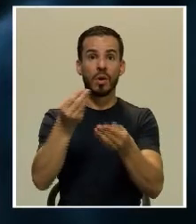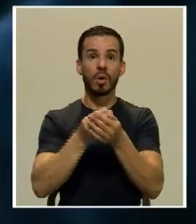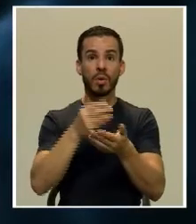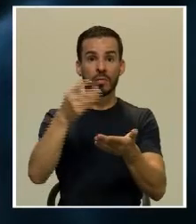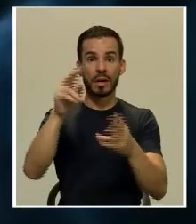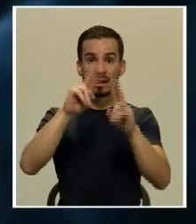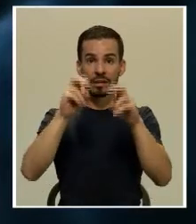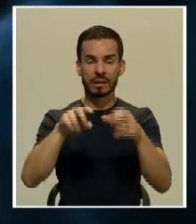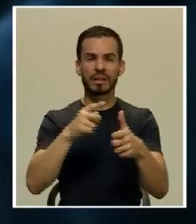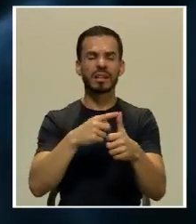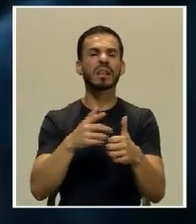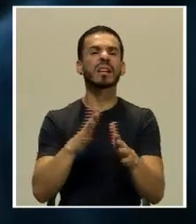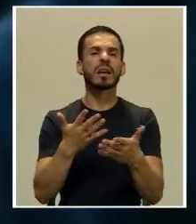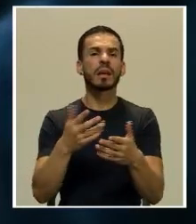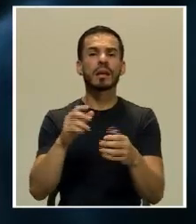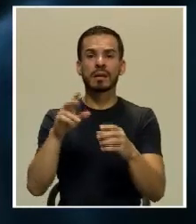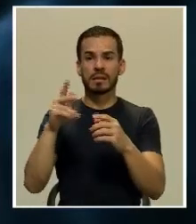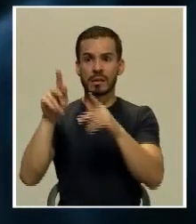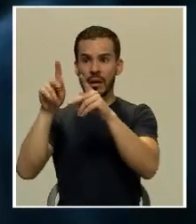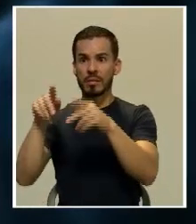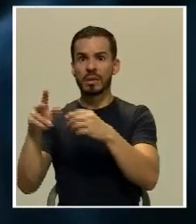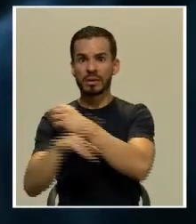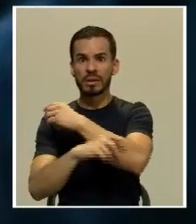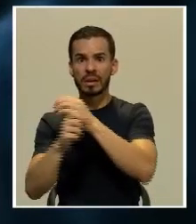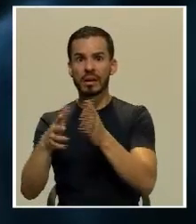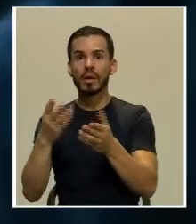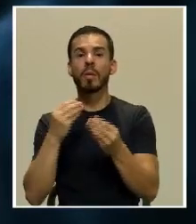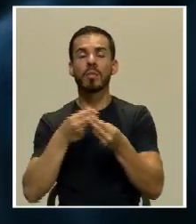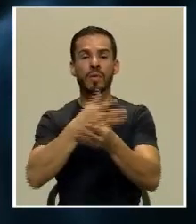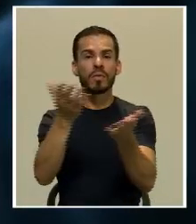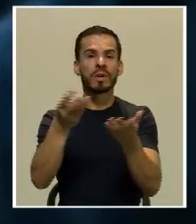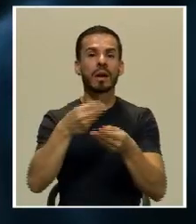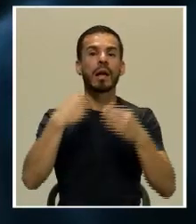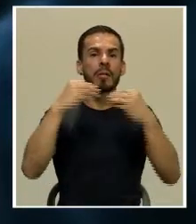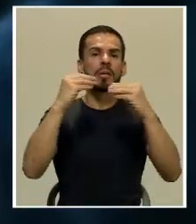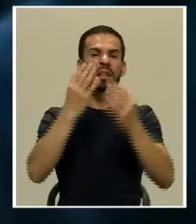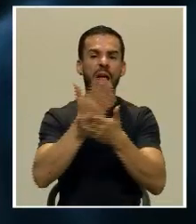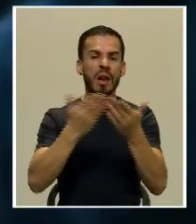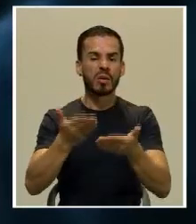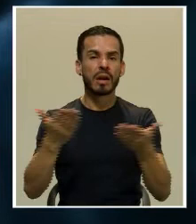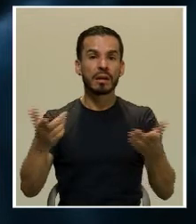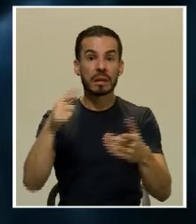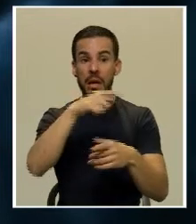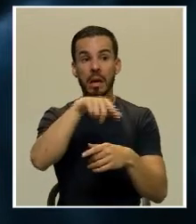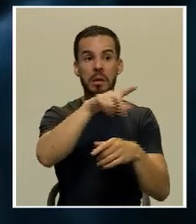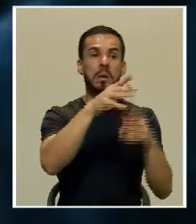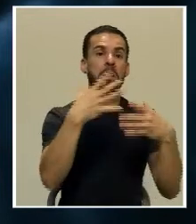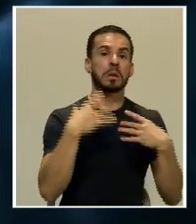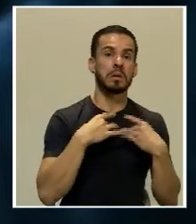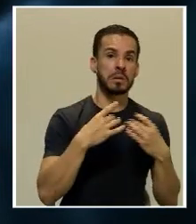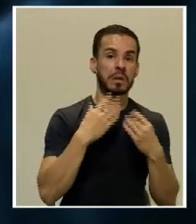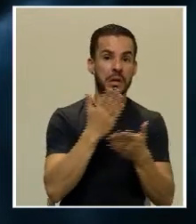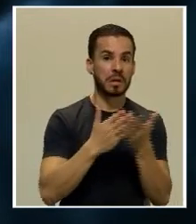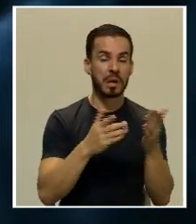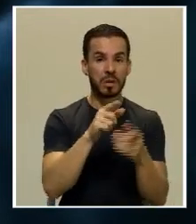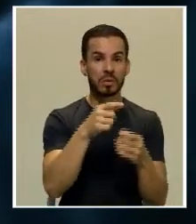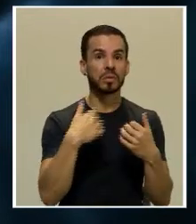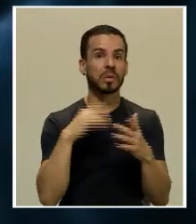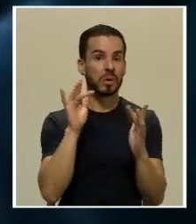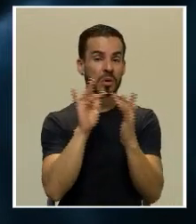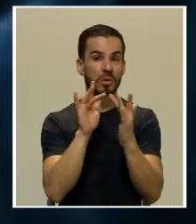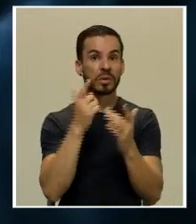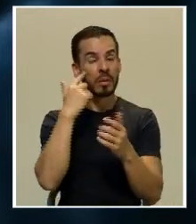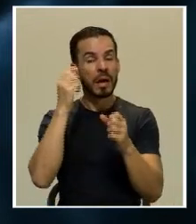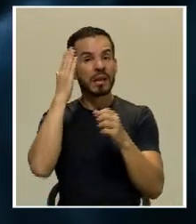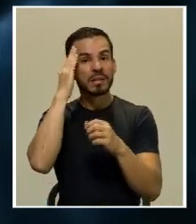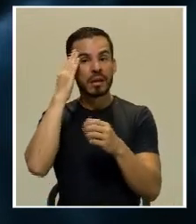por internet consiste en que el timador publica por medio de la web la venta de algún artículo que genera interés por parte de alguna persona que lo